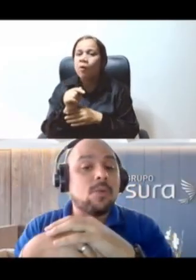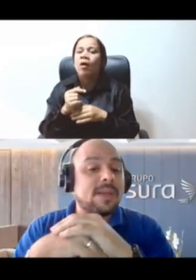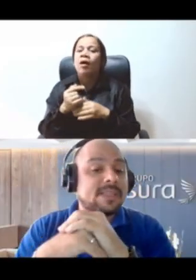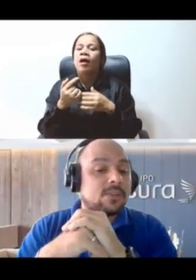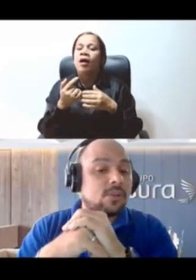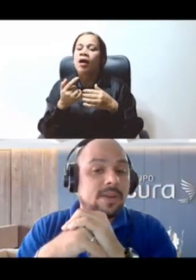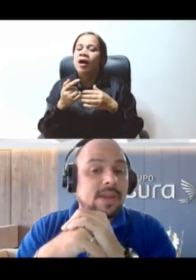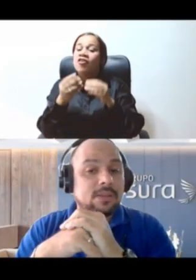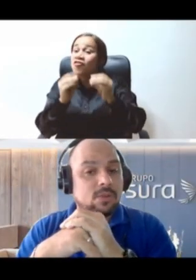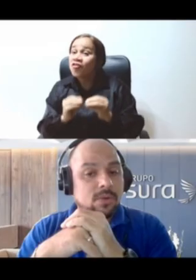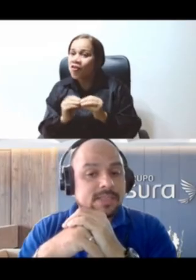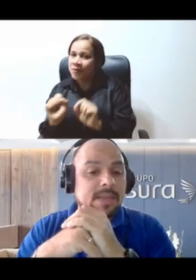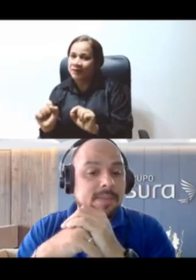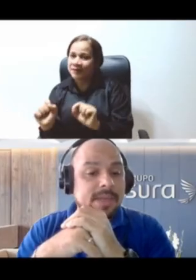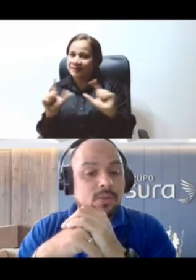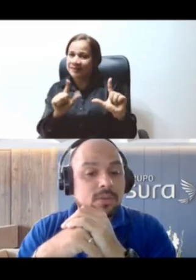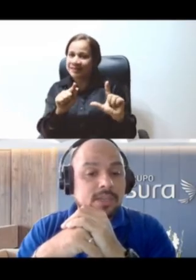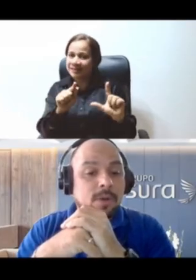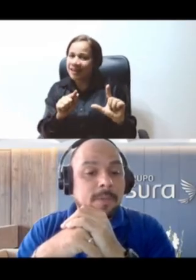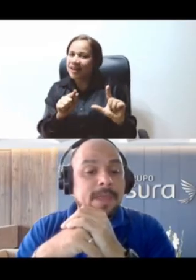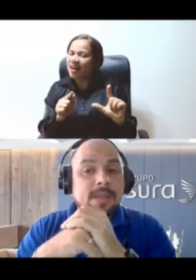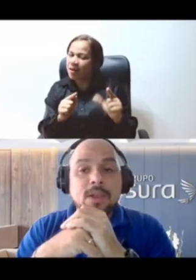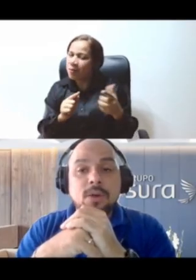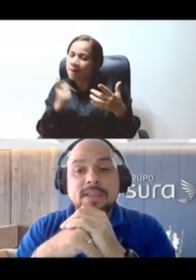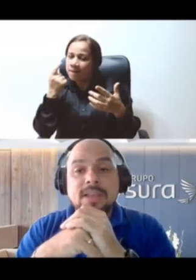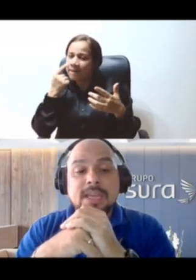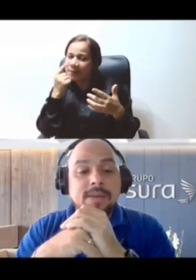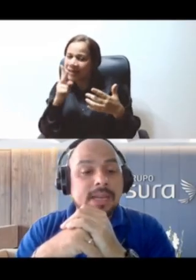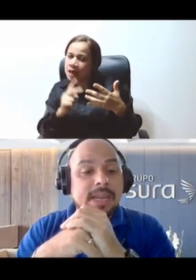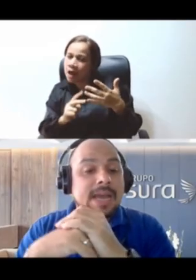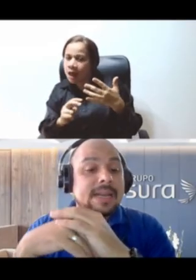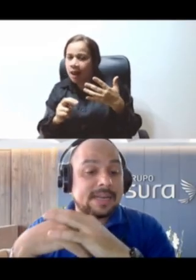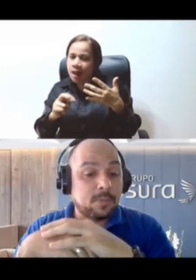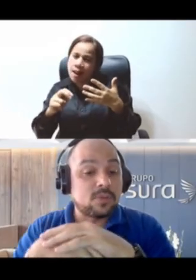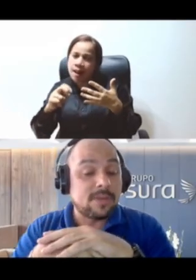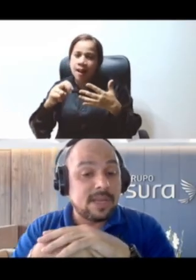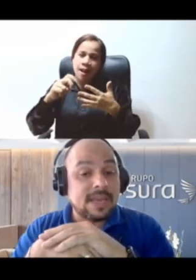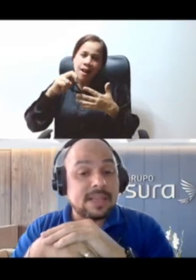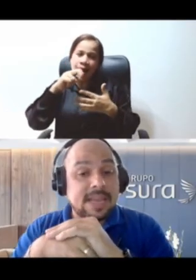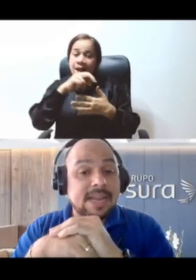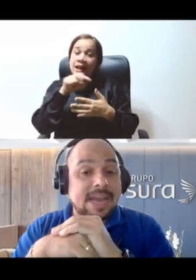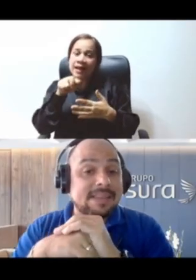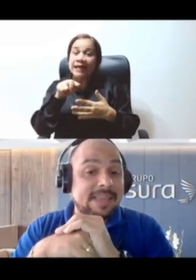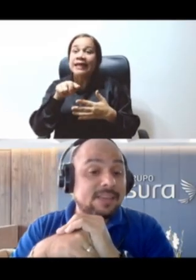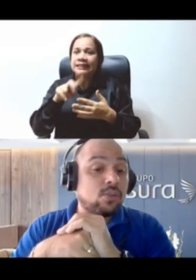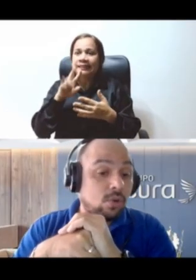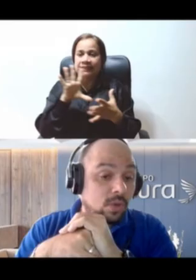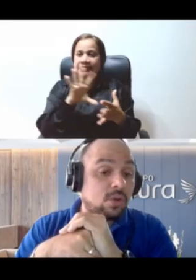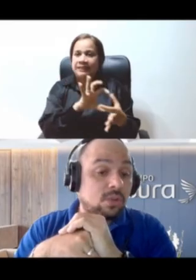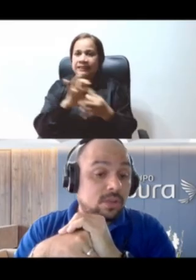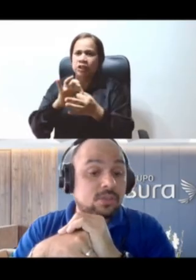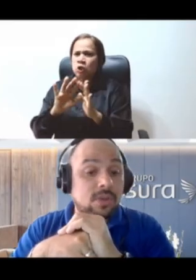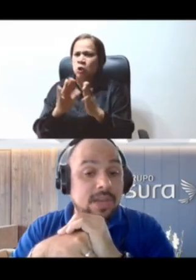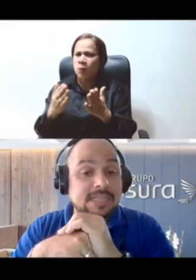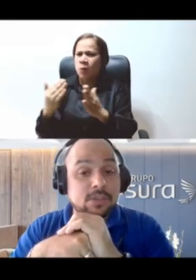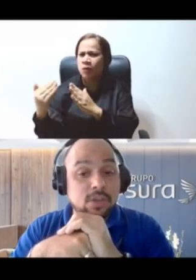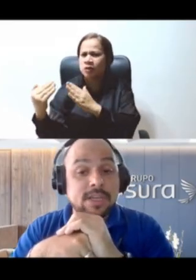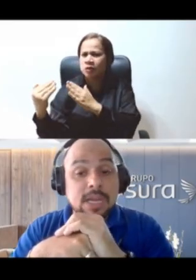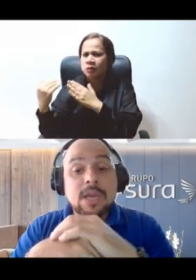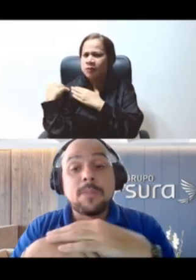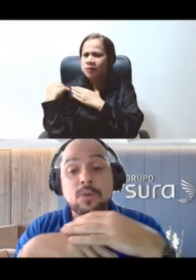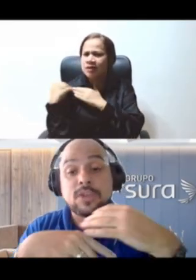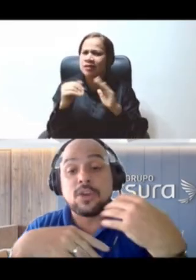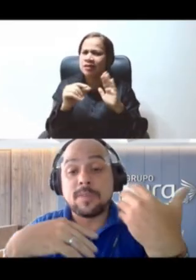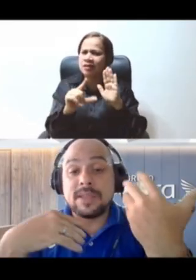a empezar a conversar sobre, venga, todo este tema y contexto de lo que tiene que ver la responsabilidad legal ante todo el contexto